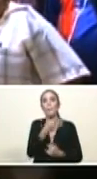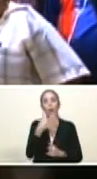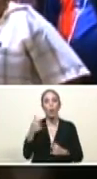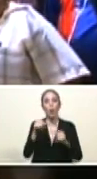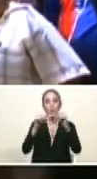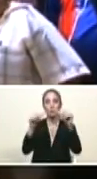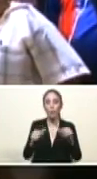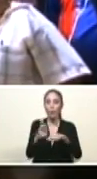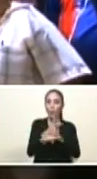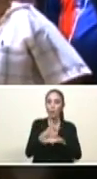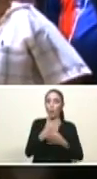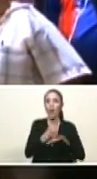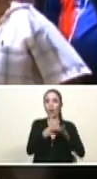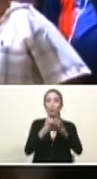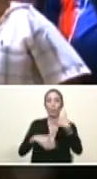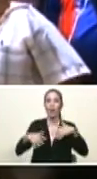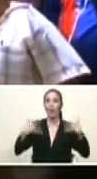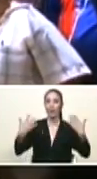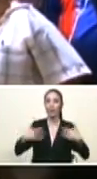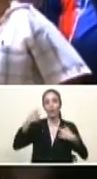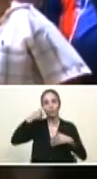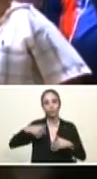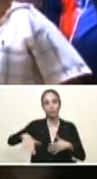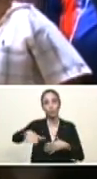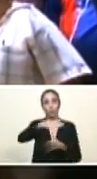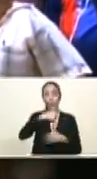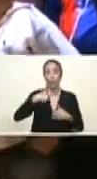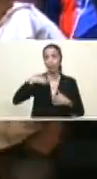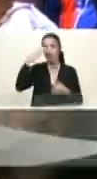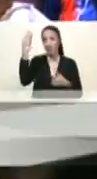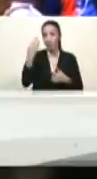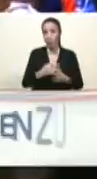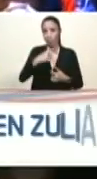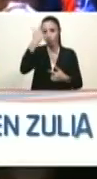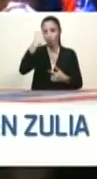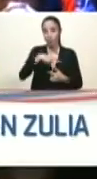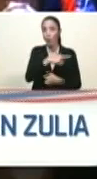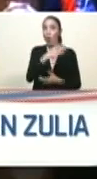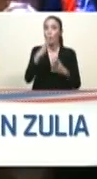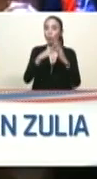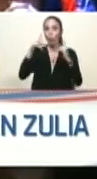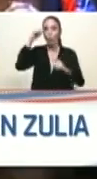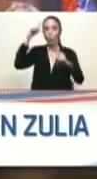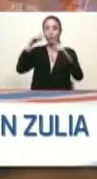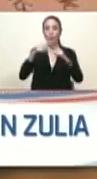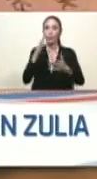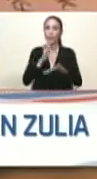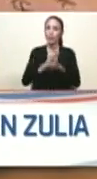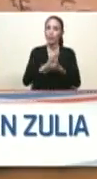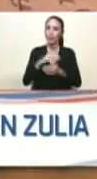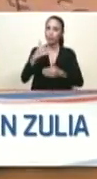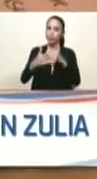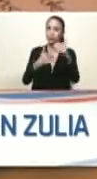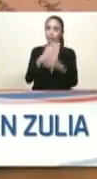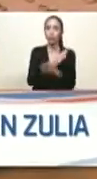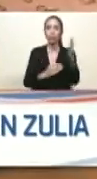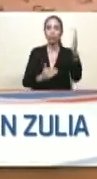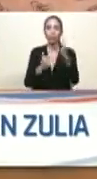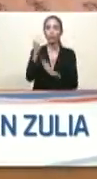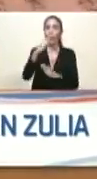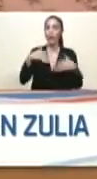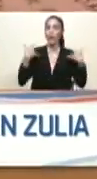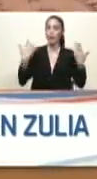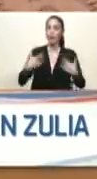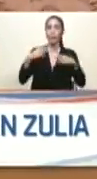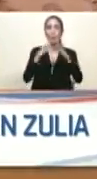aquel que trae la mayor suma de felicidad posible. Estamos seguros, presidente, que con usted estamos logrando ese objetivo de consolidar la mayor suma de felicidad posible